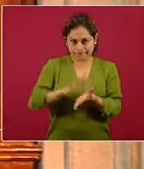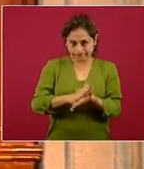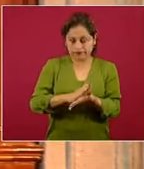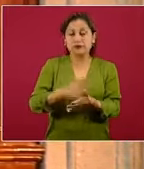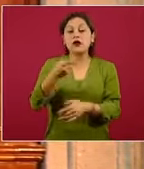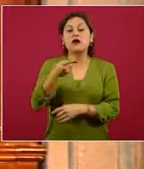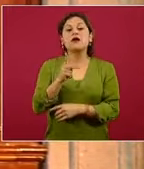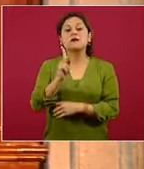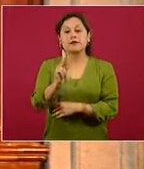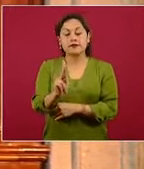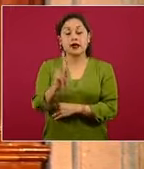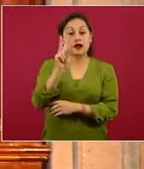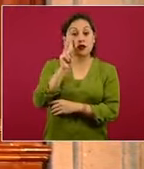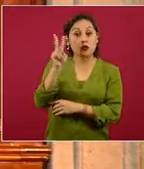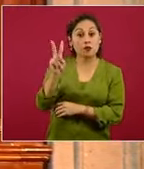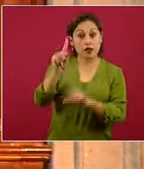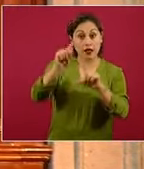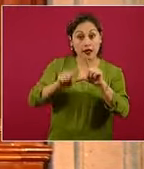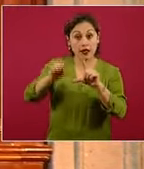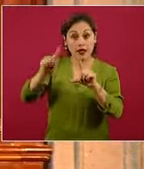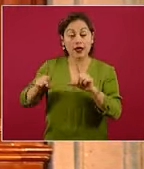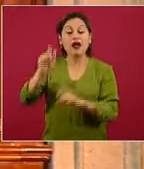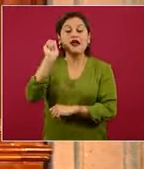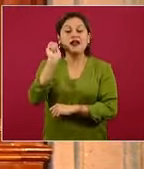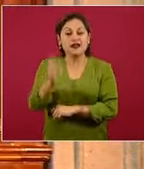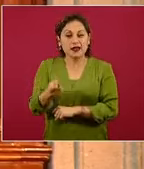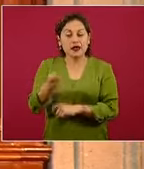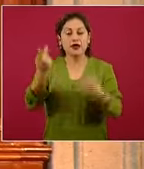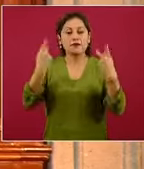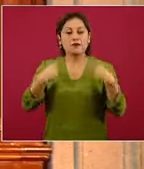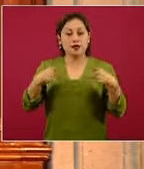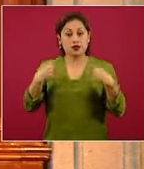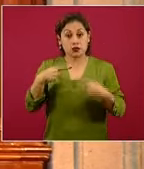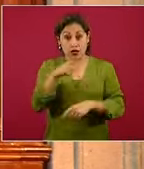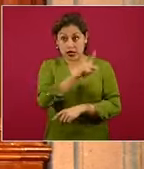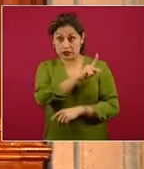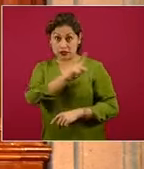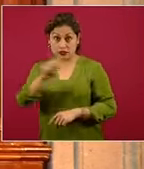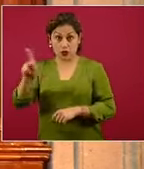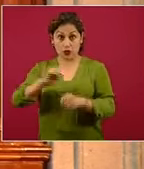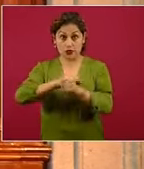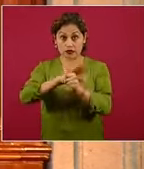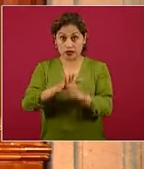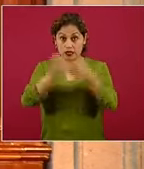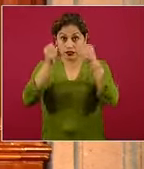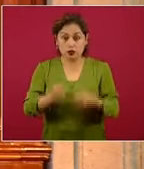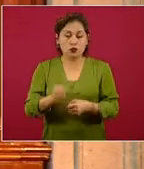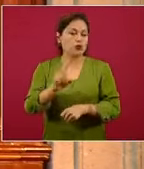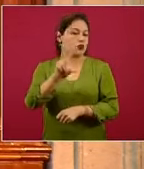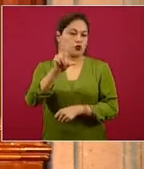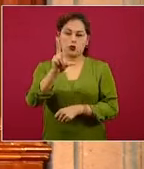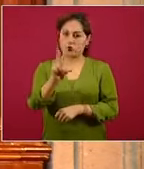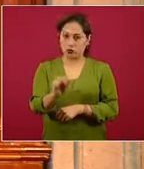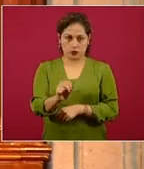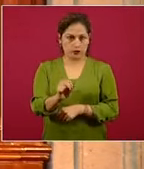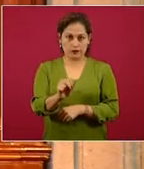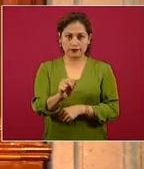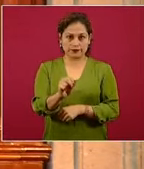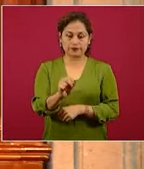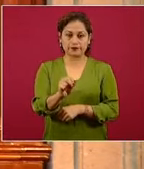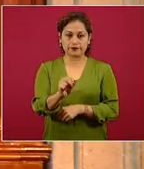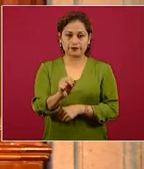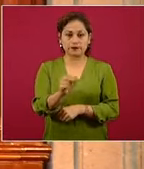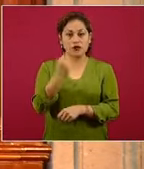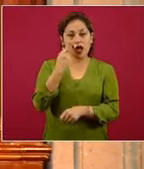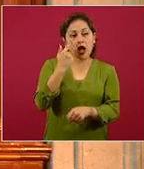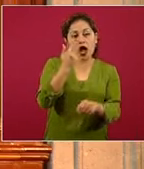permite ver el gráfico es que no todas las personas terminan siendo casos de COVID-19, es decir, no se identifica y por lo